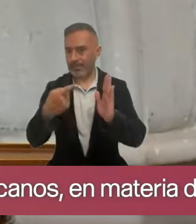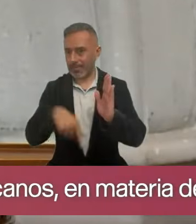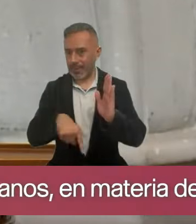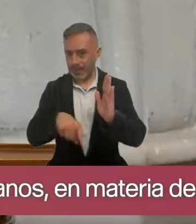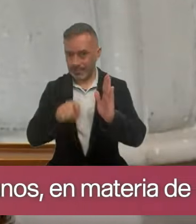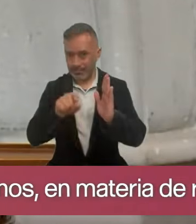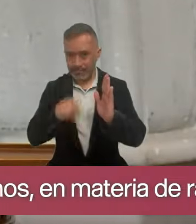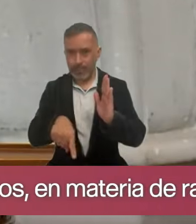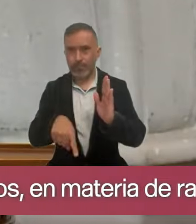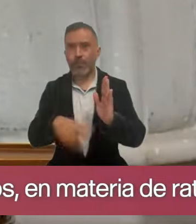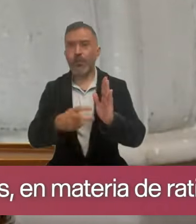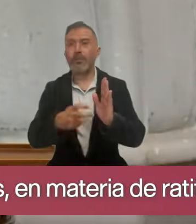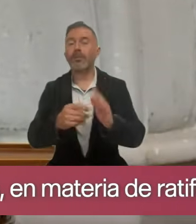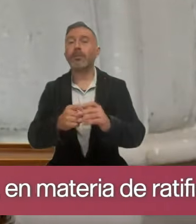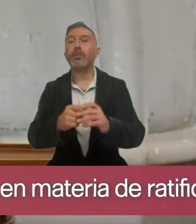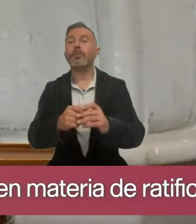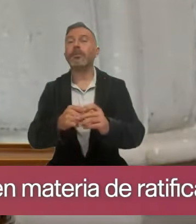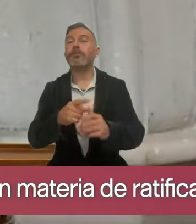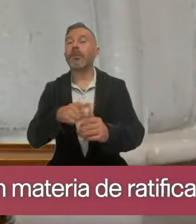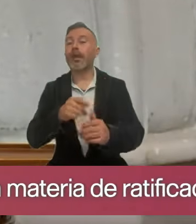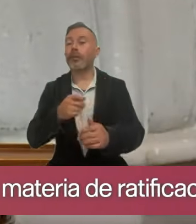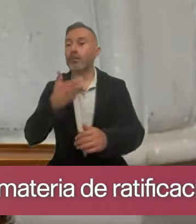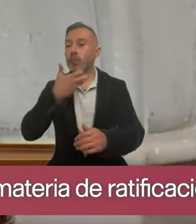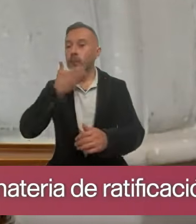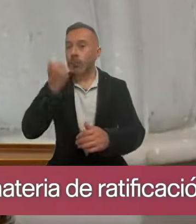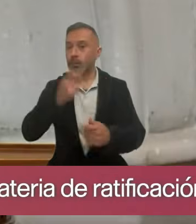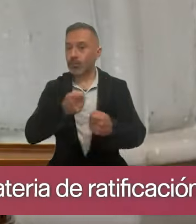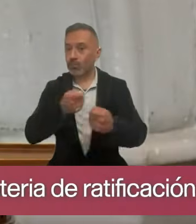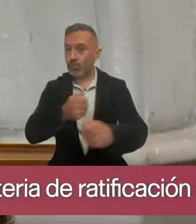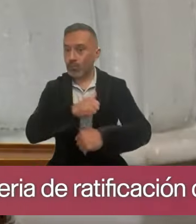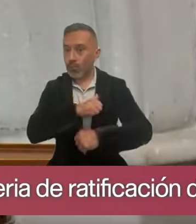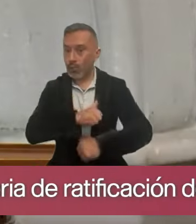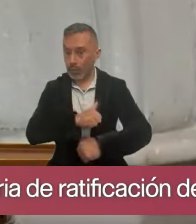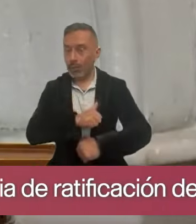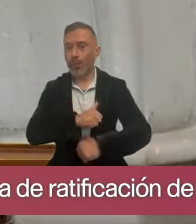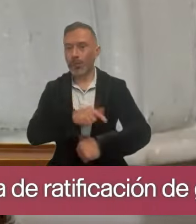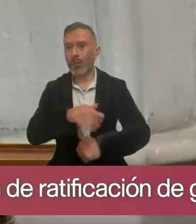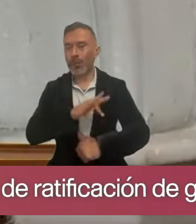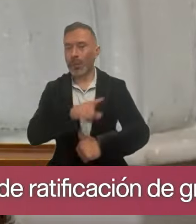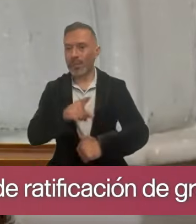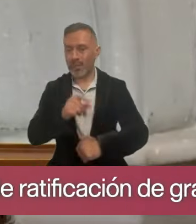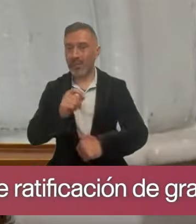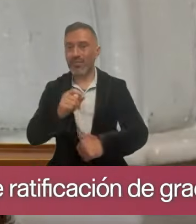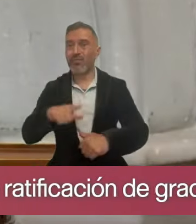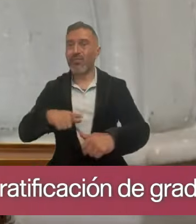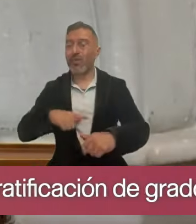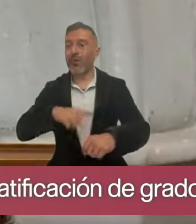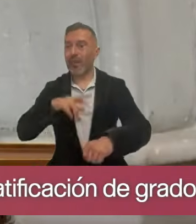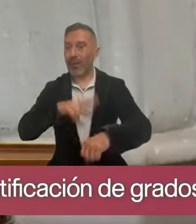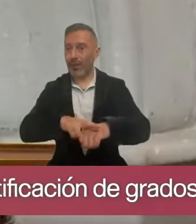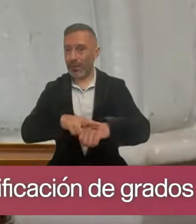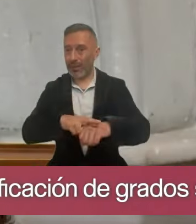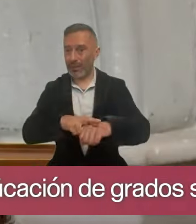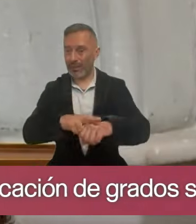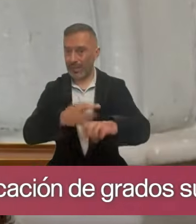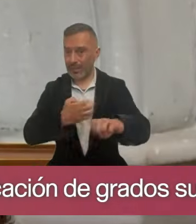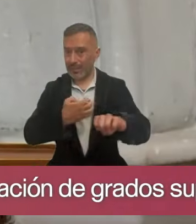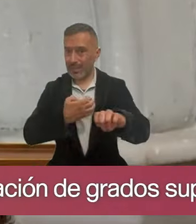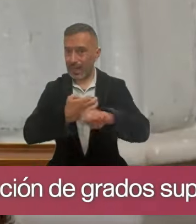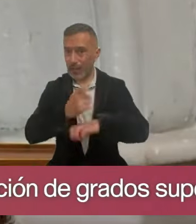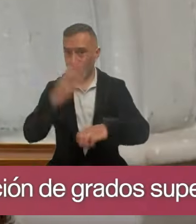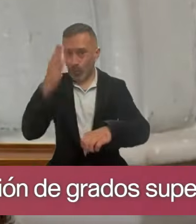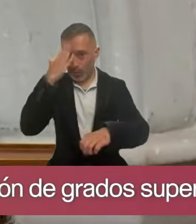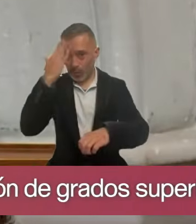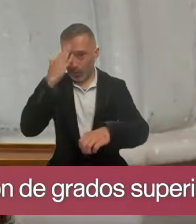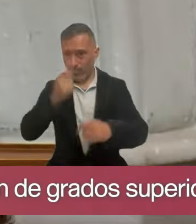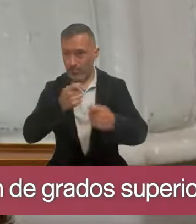Quien fuere así nombrado no podría ser electa persona titular del Poder Ejecutivo en las elecciones